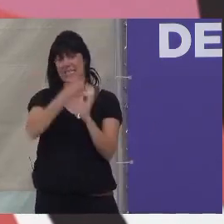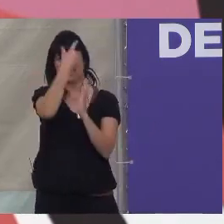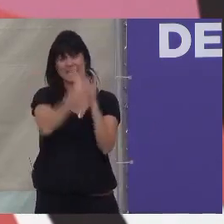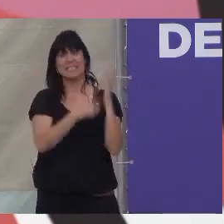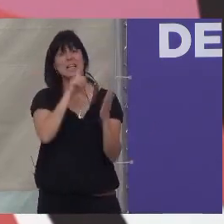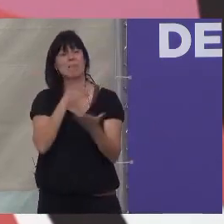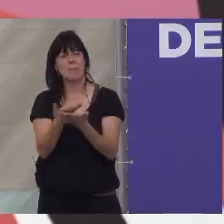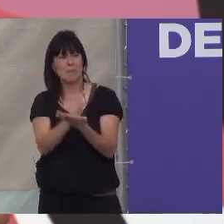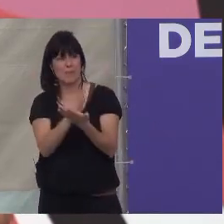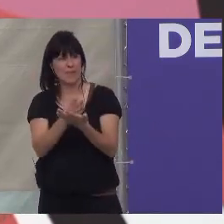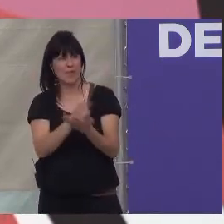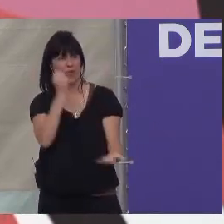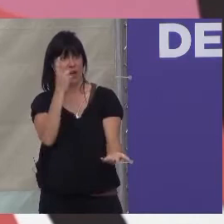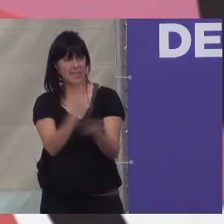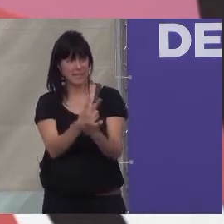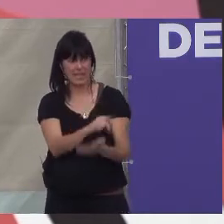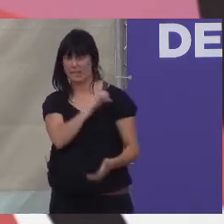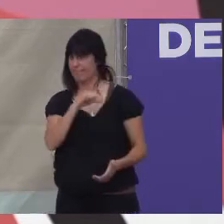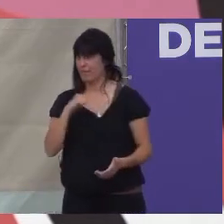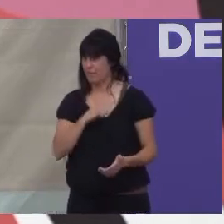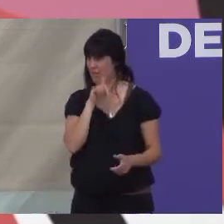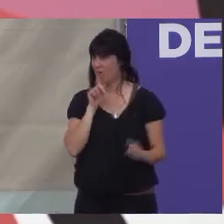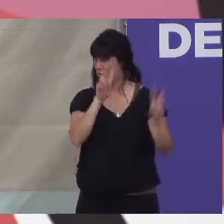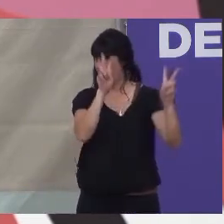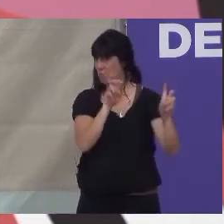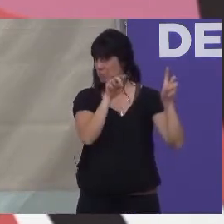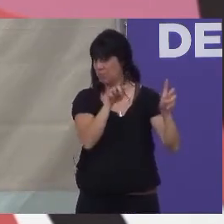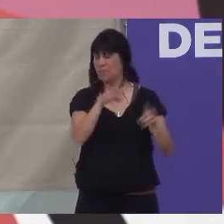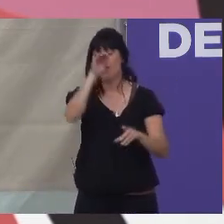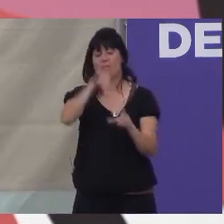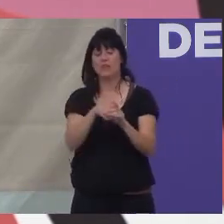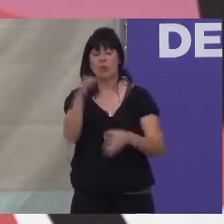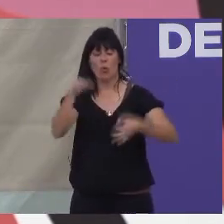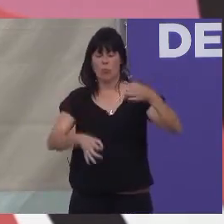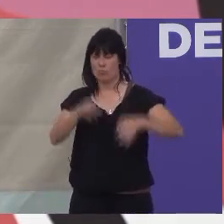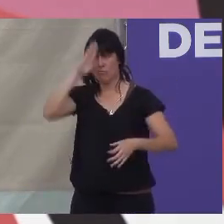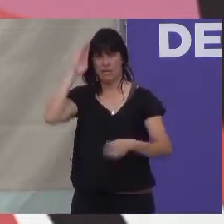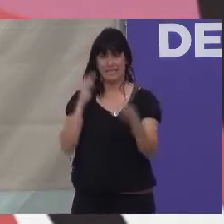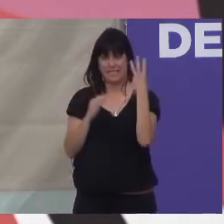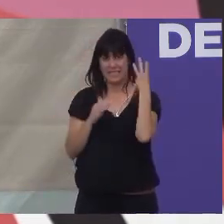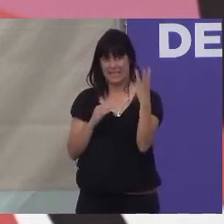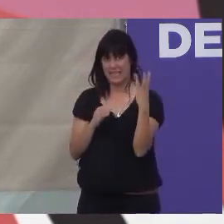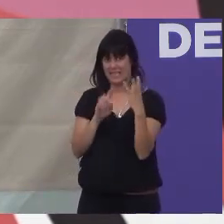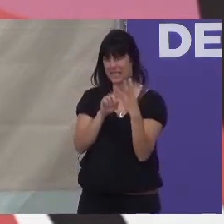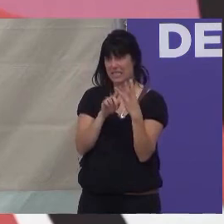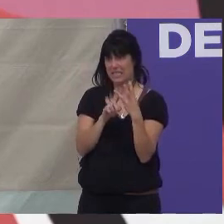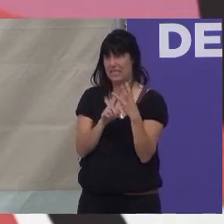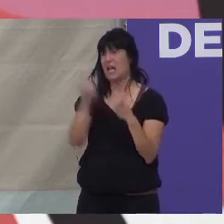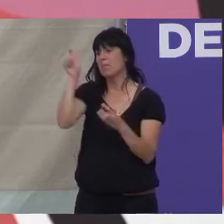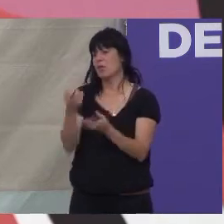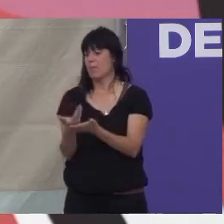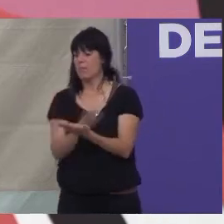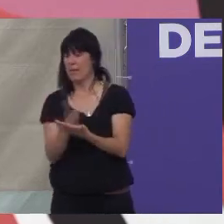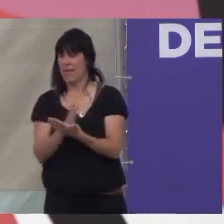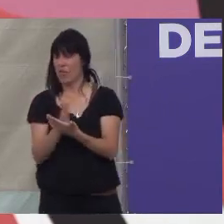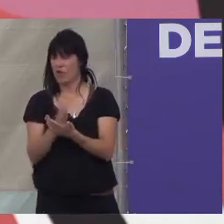Mediación, Garantías e Independencia, en la que hay tres juristas y dos personas que somos mediadores también,